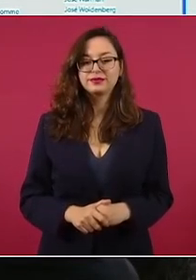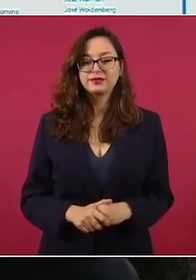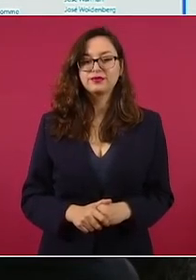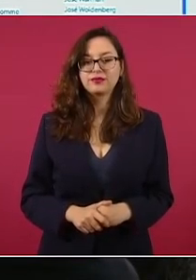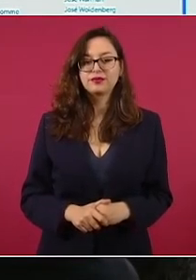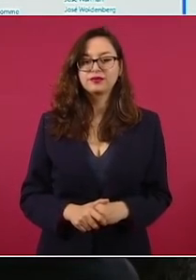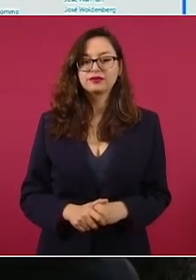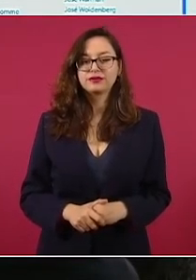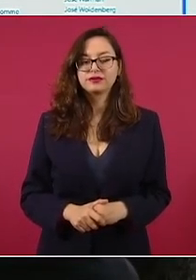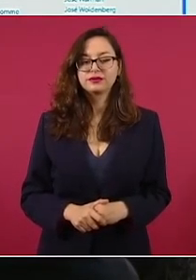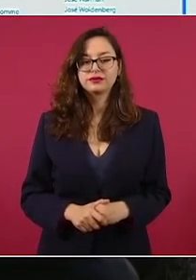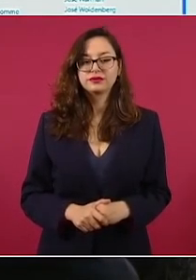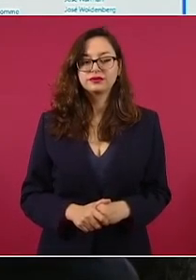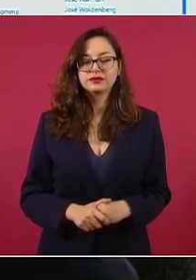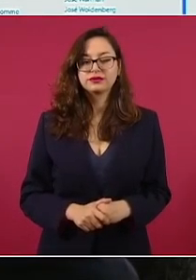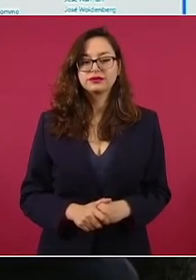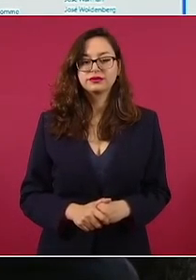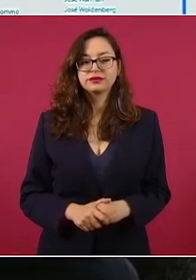¿A dónde está?